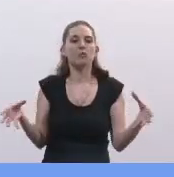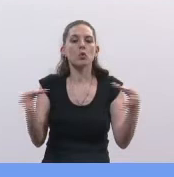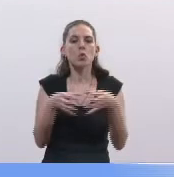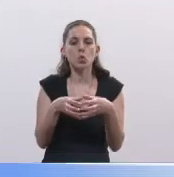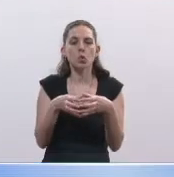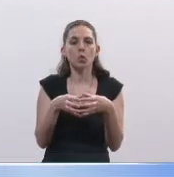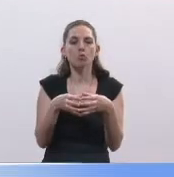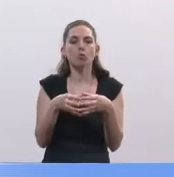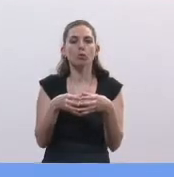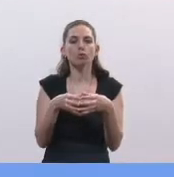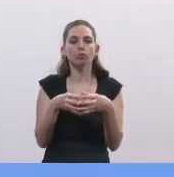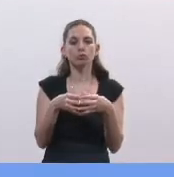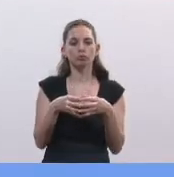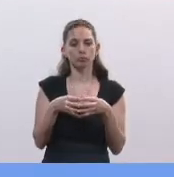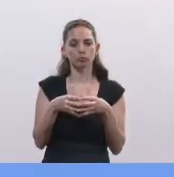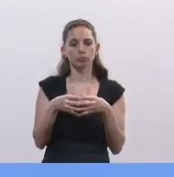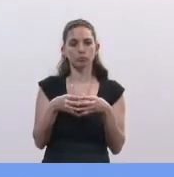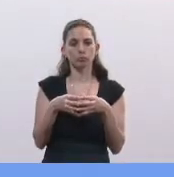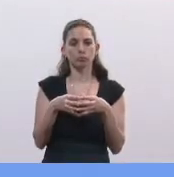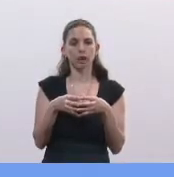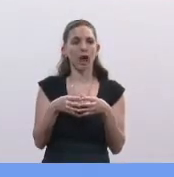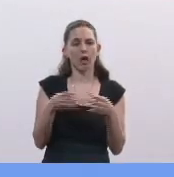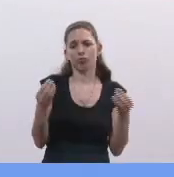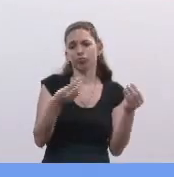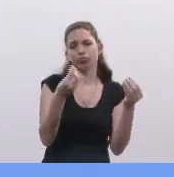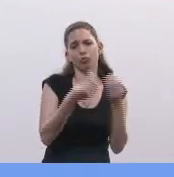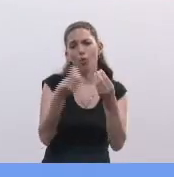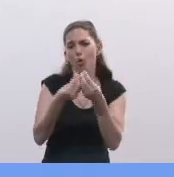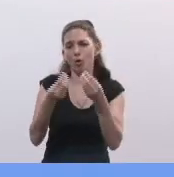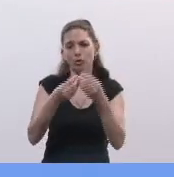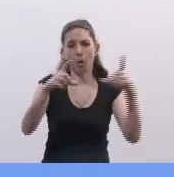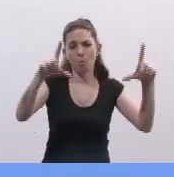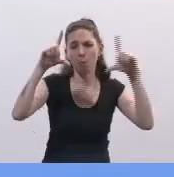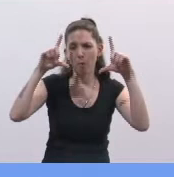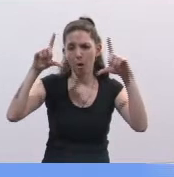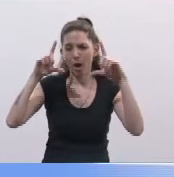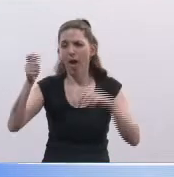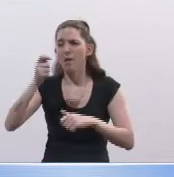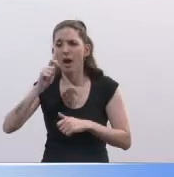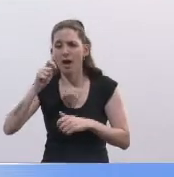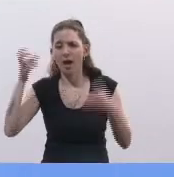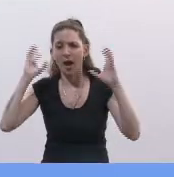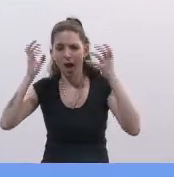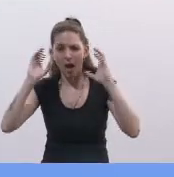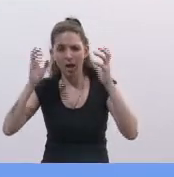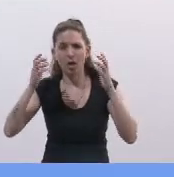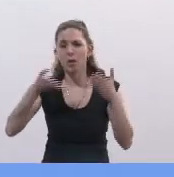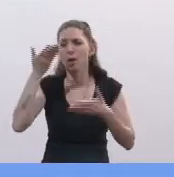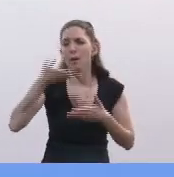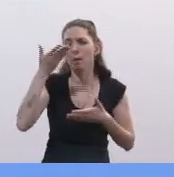corporación y que ha estado en todo programa de televisión, programa de radio, en todo programa hablando